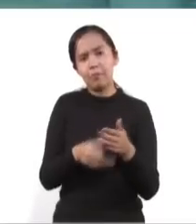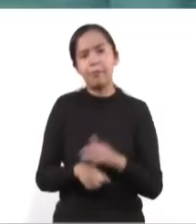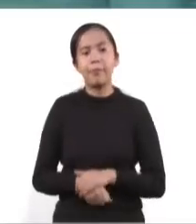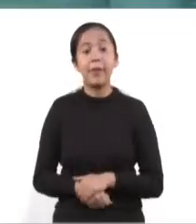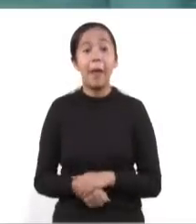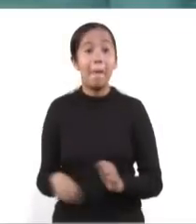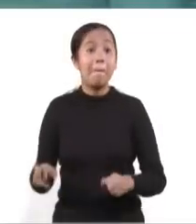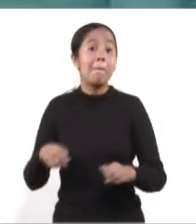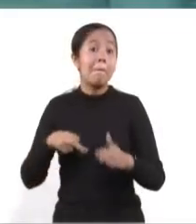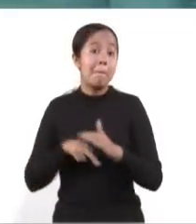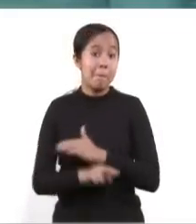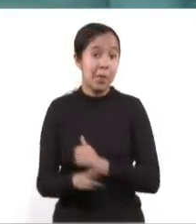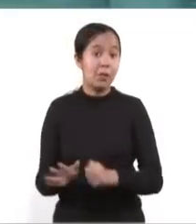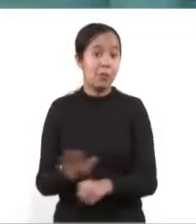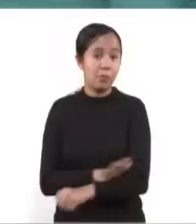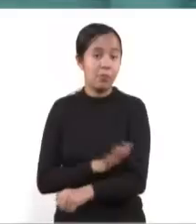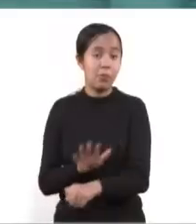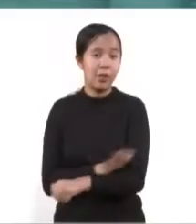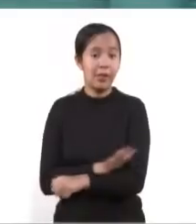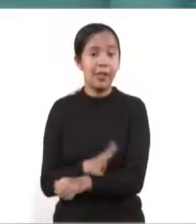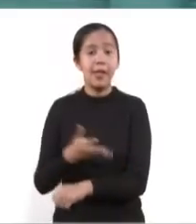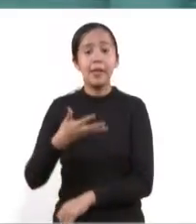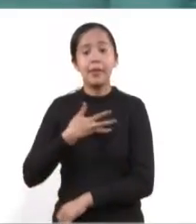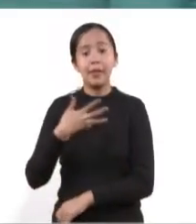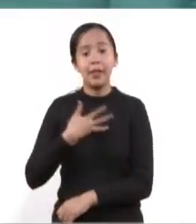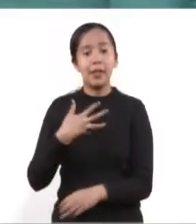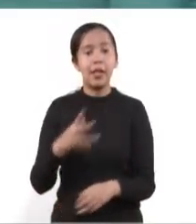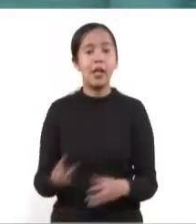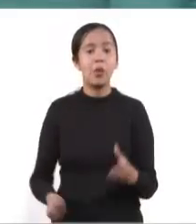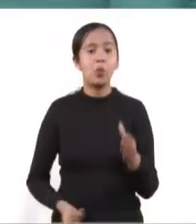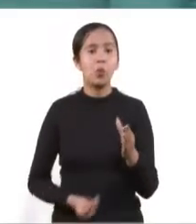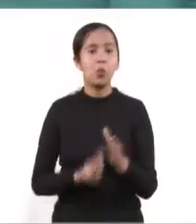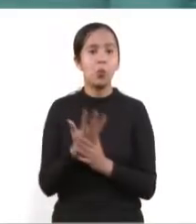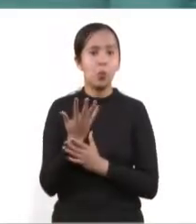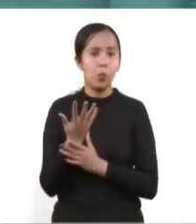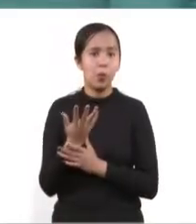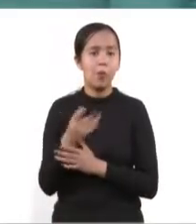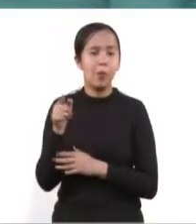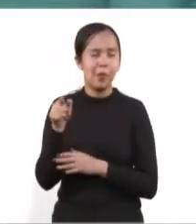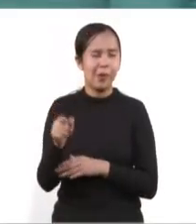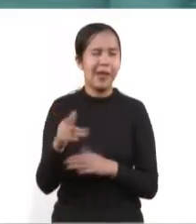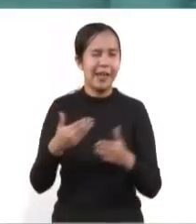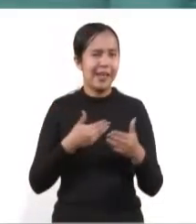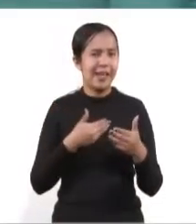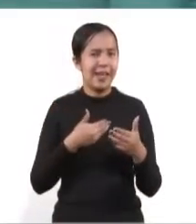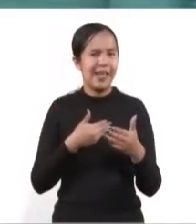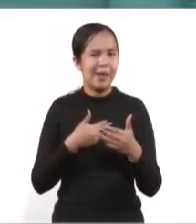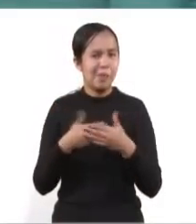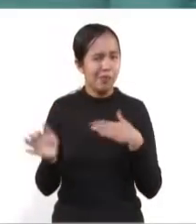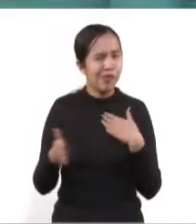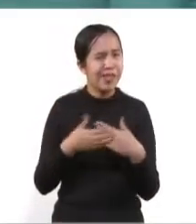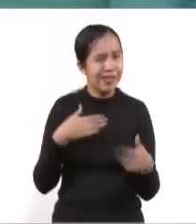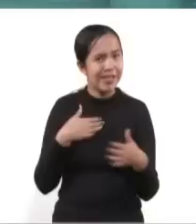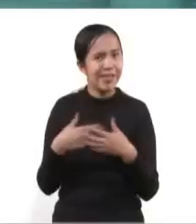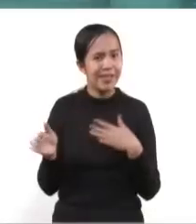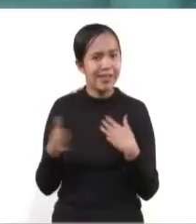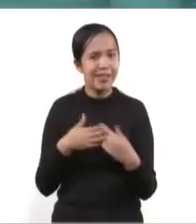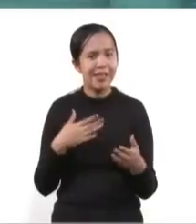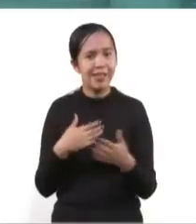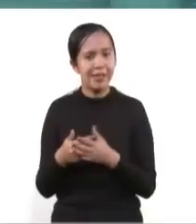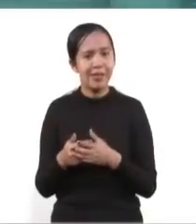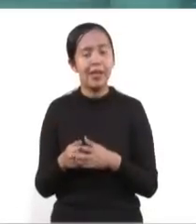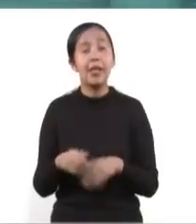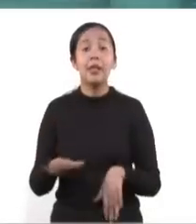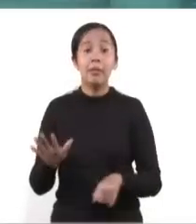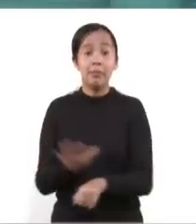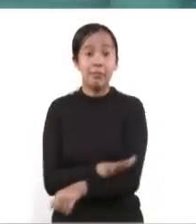Con Metro Energía tendremos un nuevo sistema con la tecnología más moderna y redundante en la alimentación